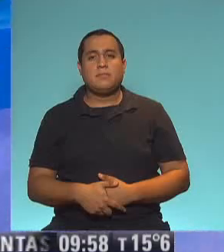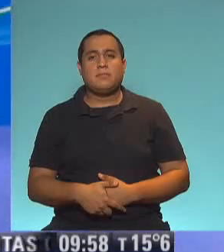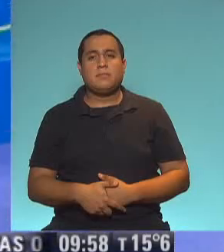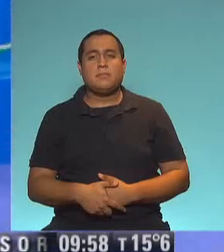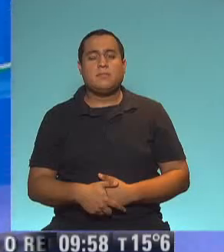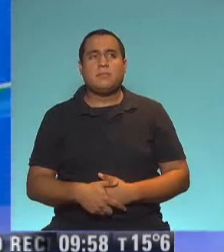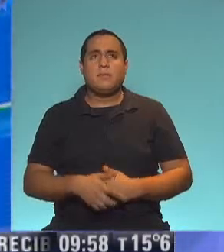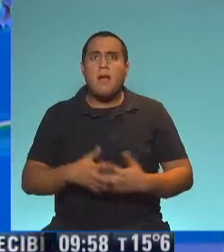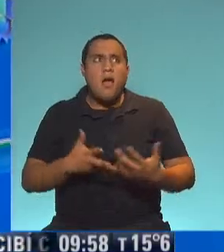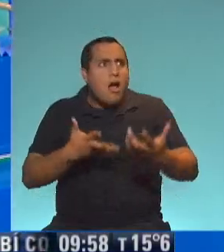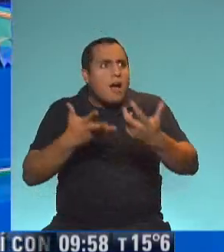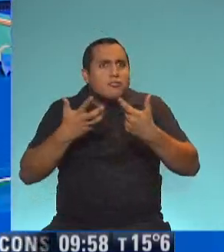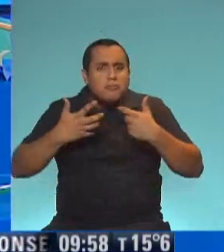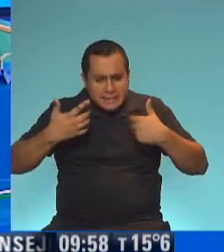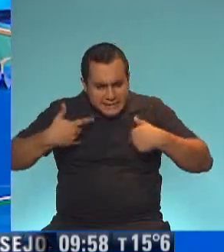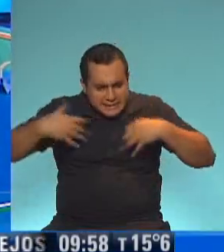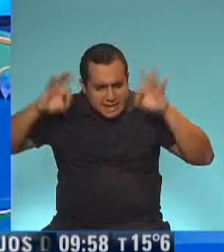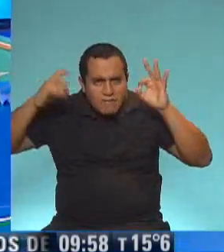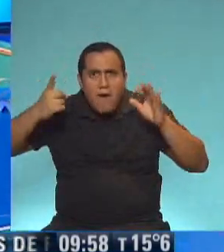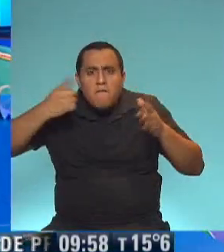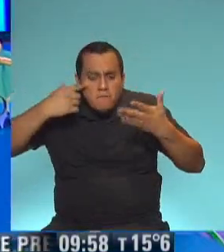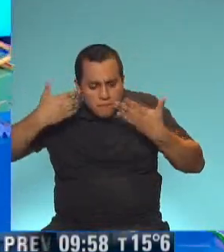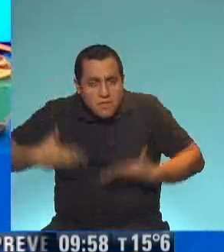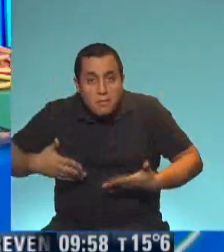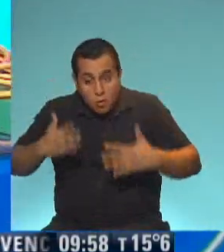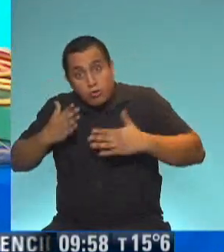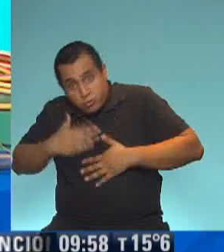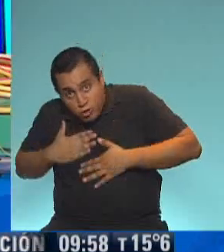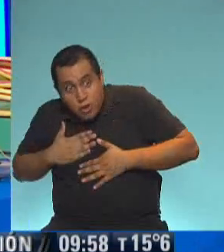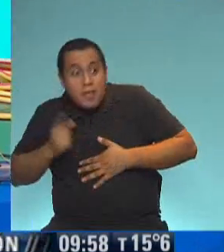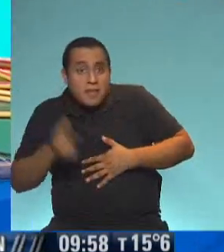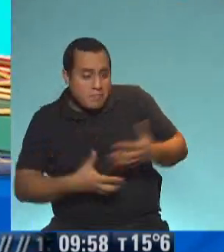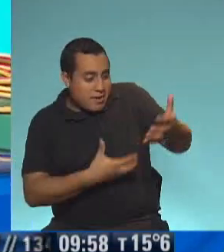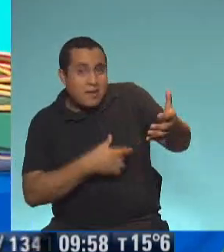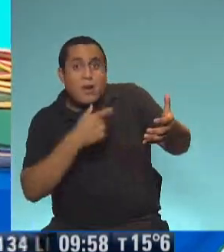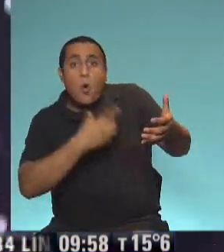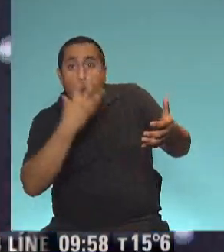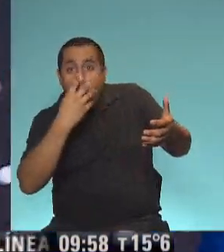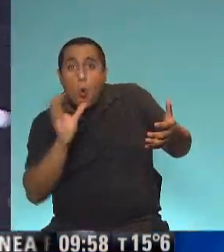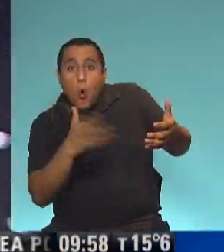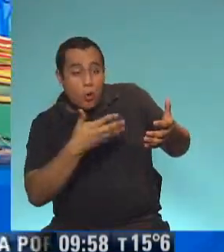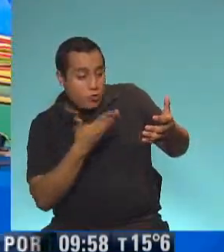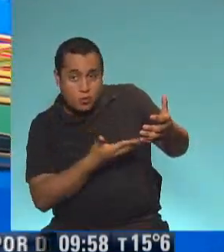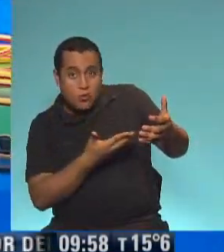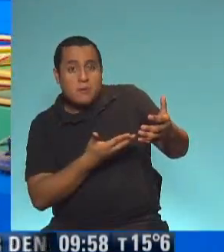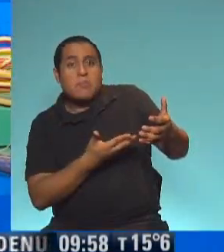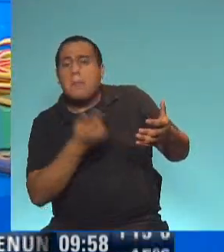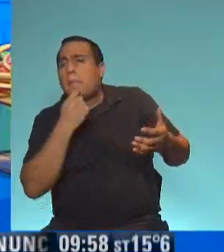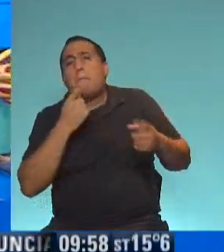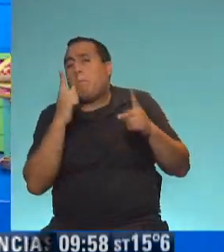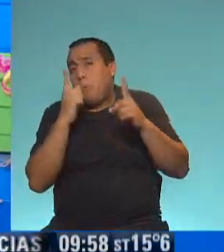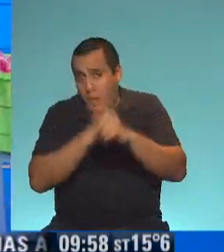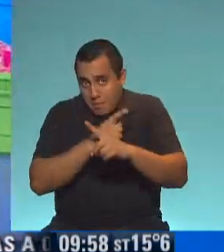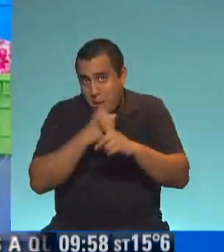Me han salvado. Me han salvado la vida a mí y a este peluche también. Porque cuando alguien está en problemas, llama